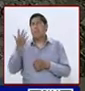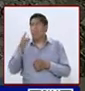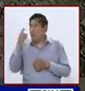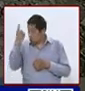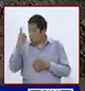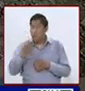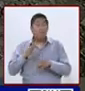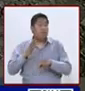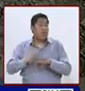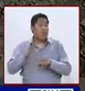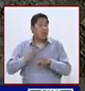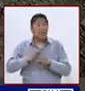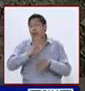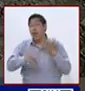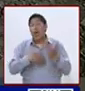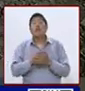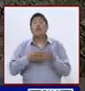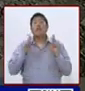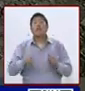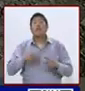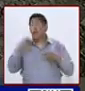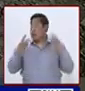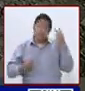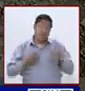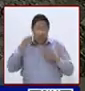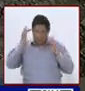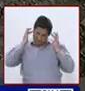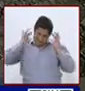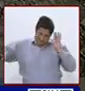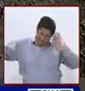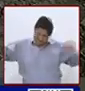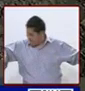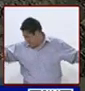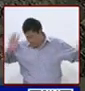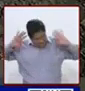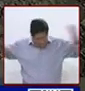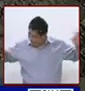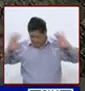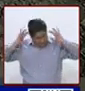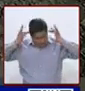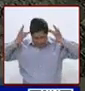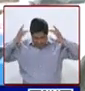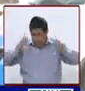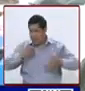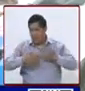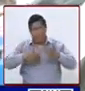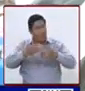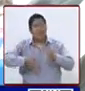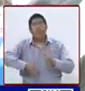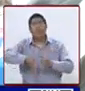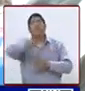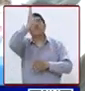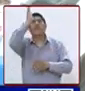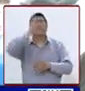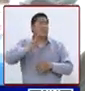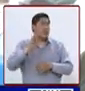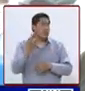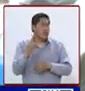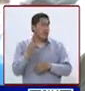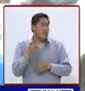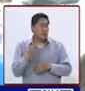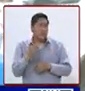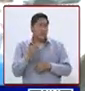Lo único que les recomiendo a todas las personas que vienen a visitar, no hagan caso, suban de frente y... No, eso solamente